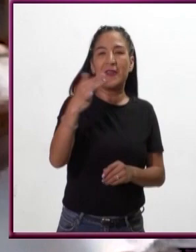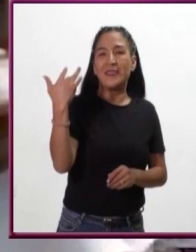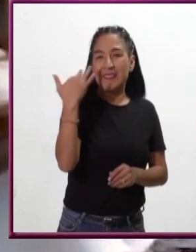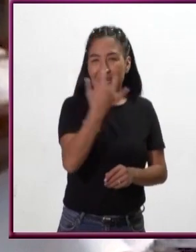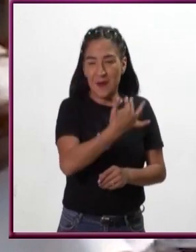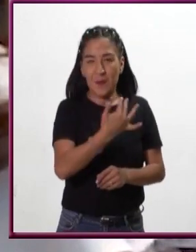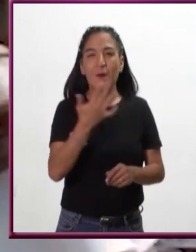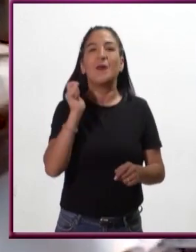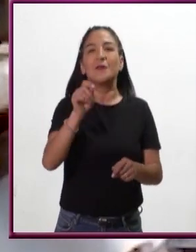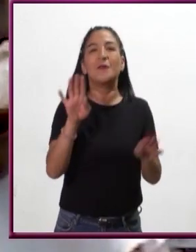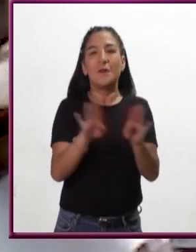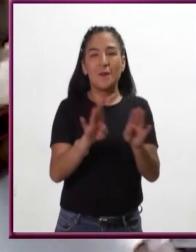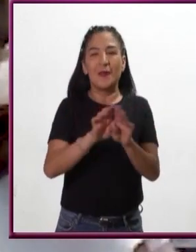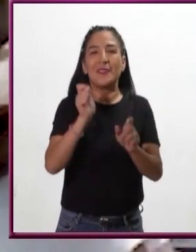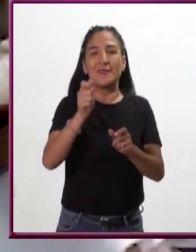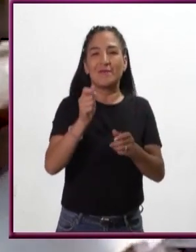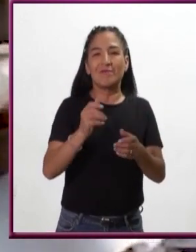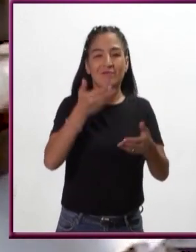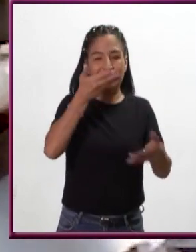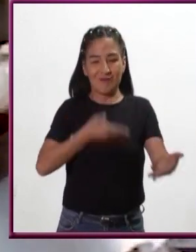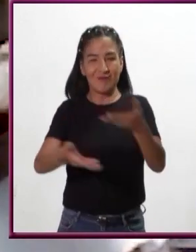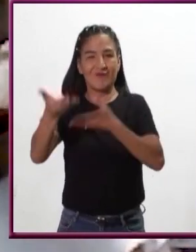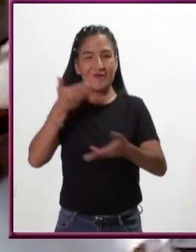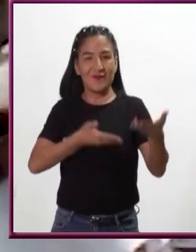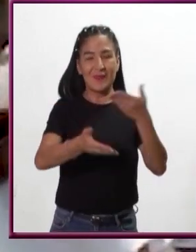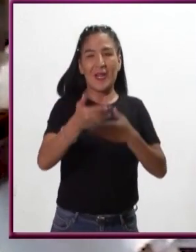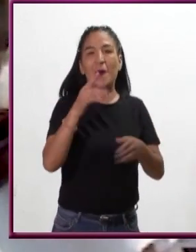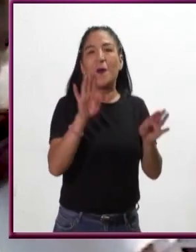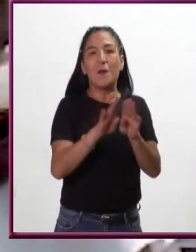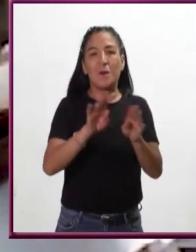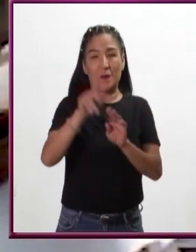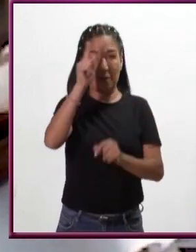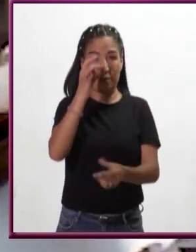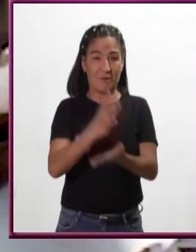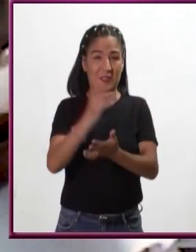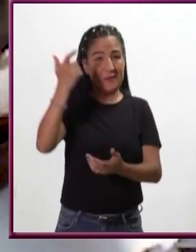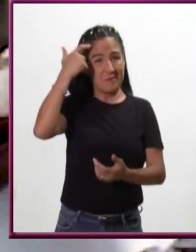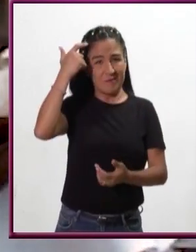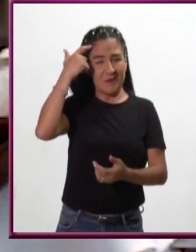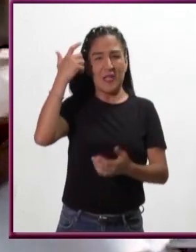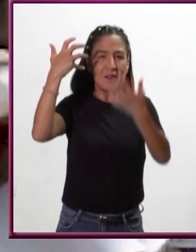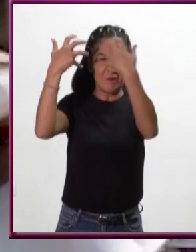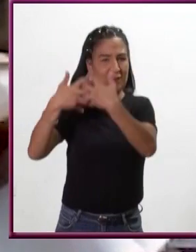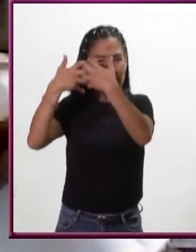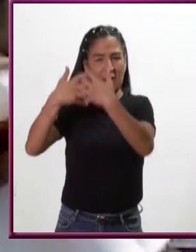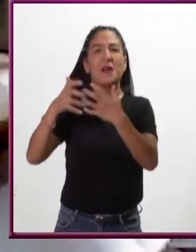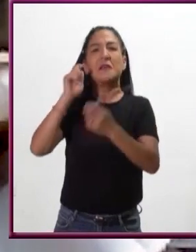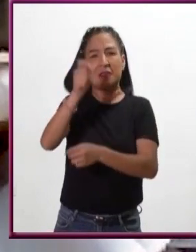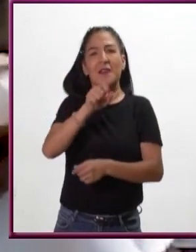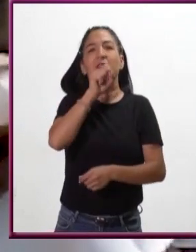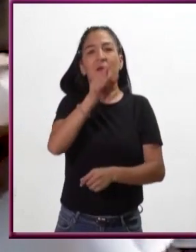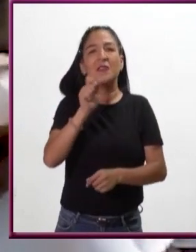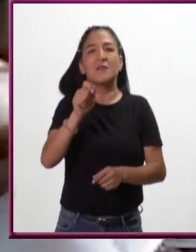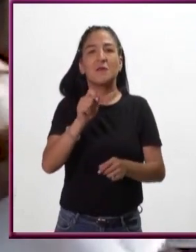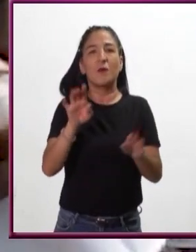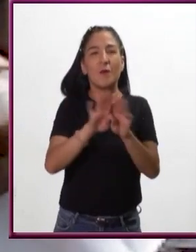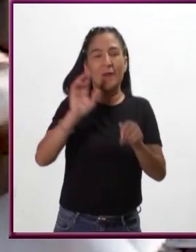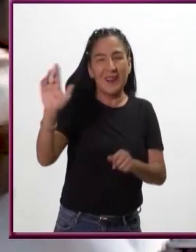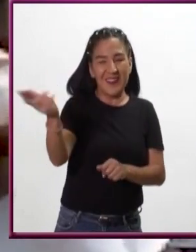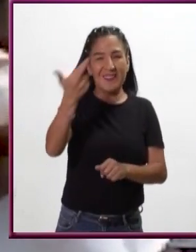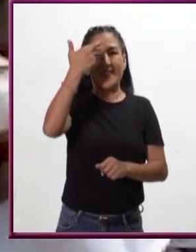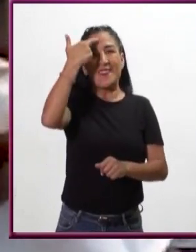los sabores, ¿no? Tienen este correlato no solamente cerebral, sino que también activan una serie